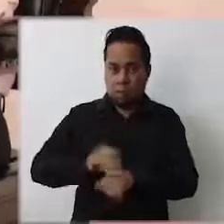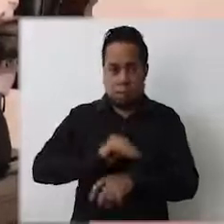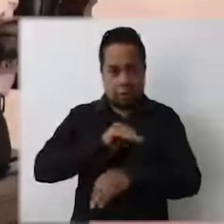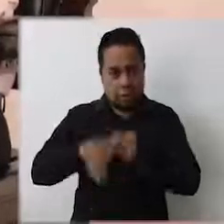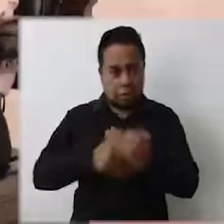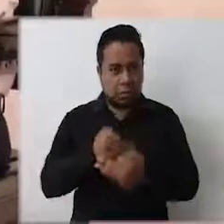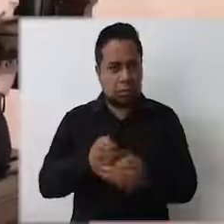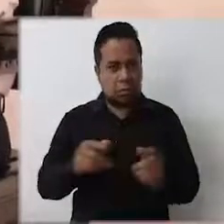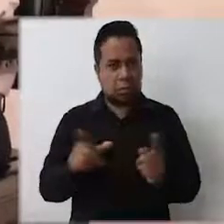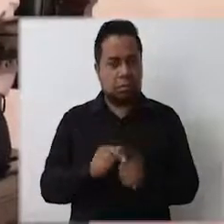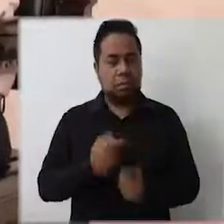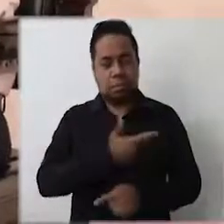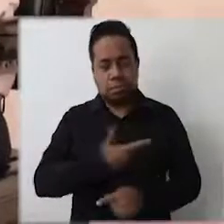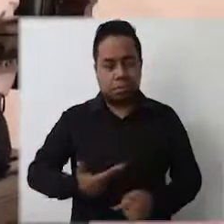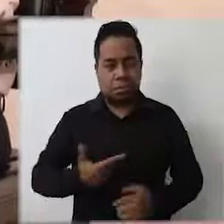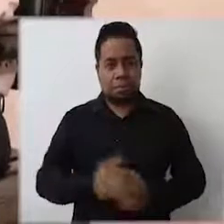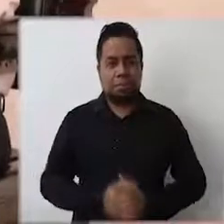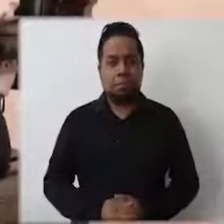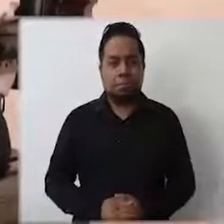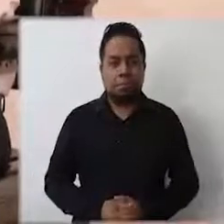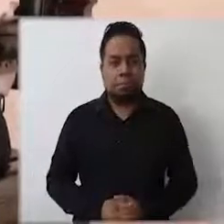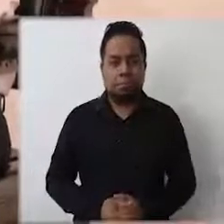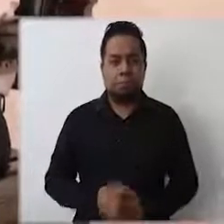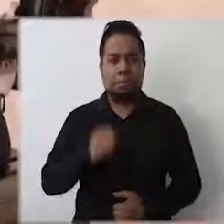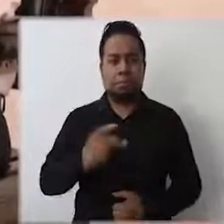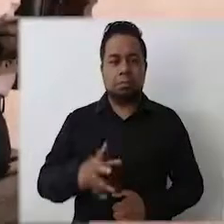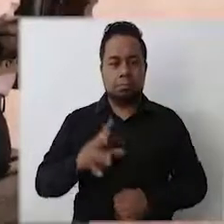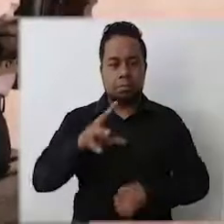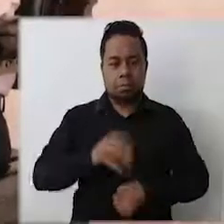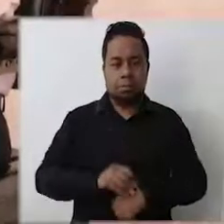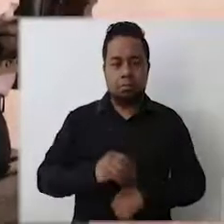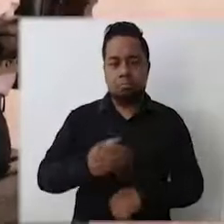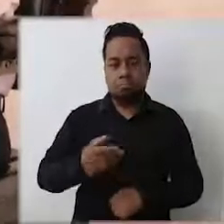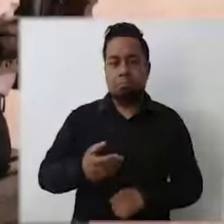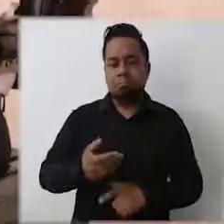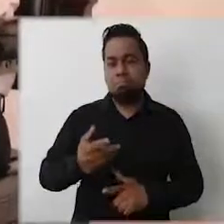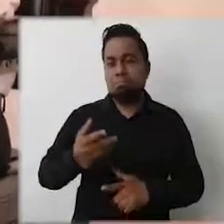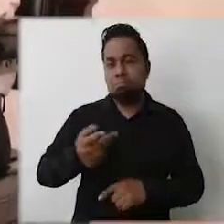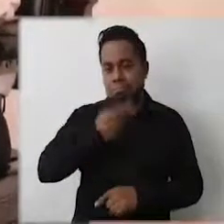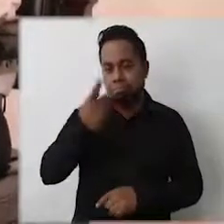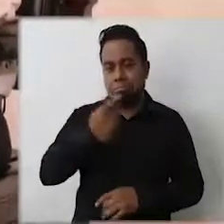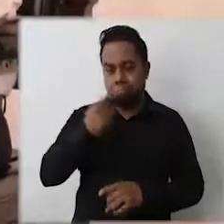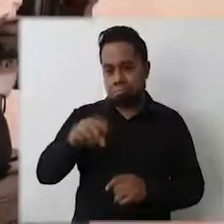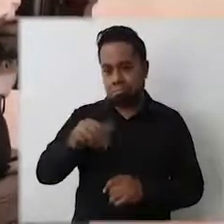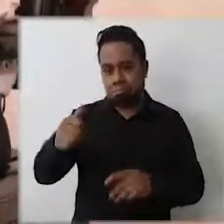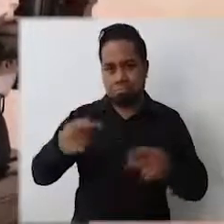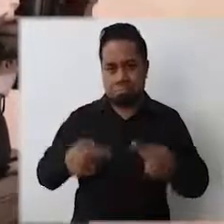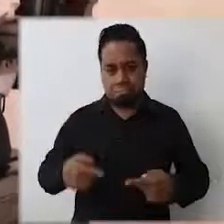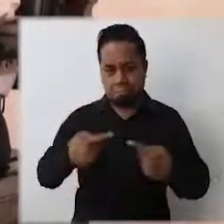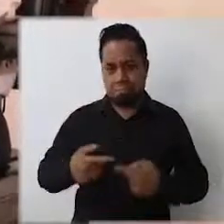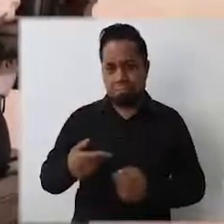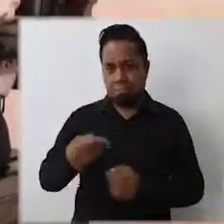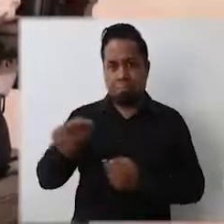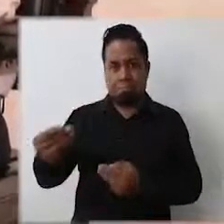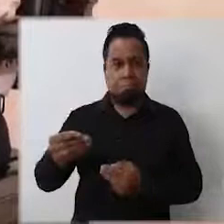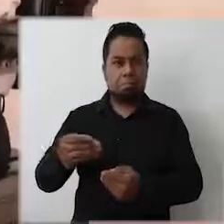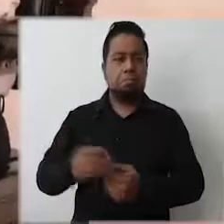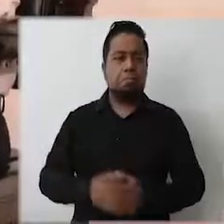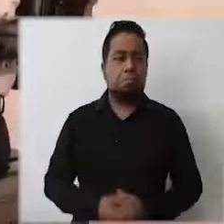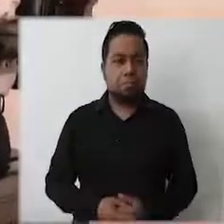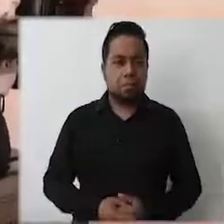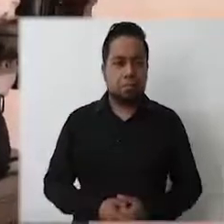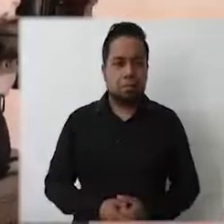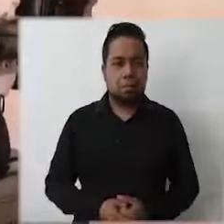un dictamen al respecto. Ver la instalación de los puestos de comidas, el manejo de gas doméstico,